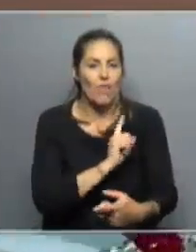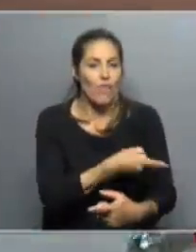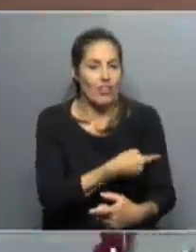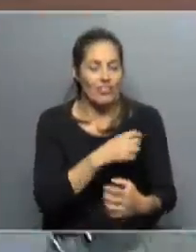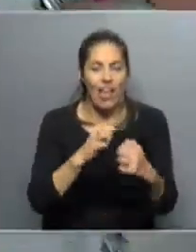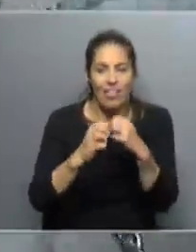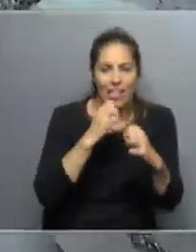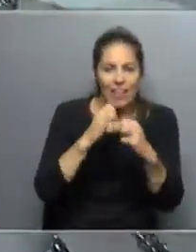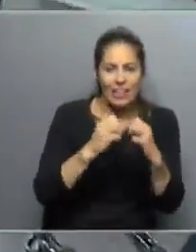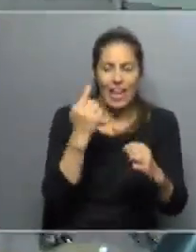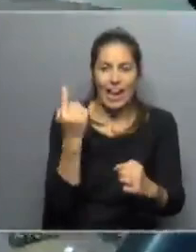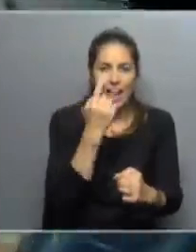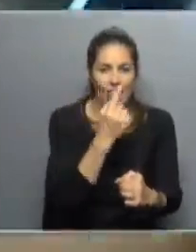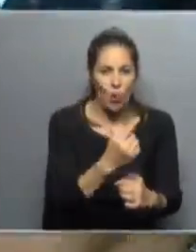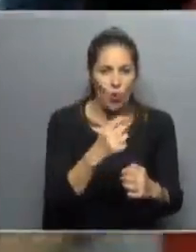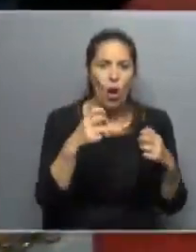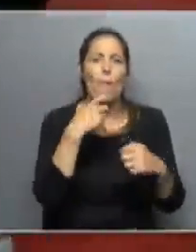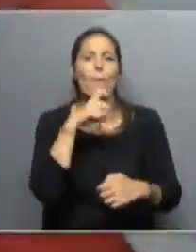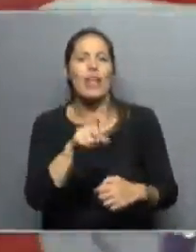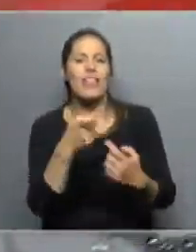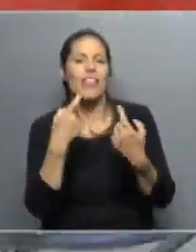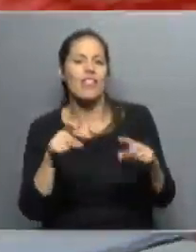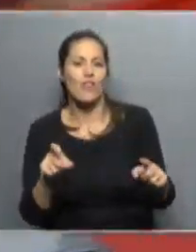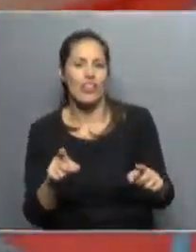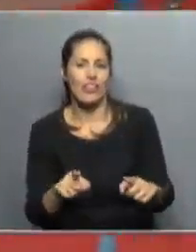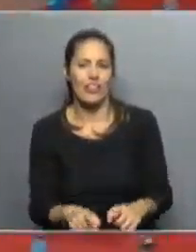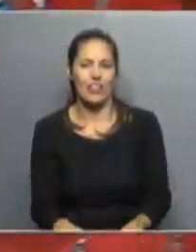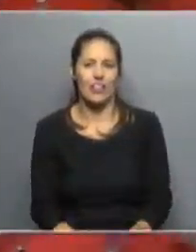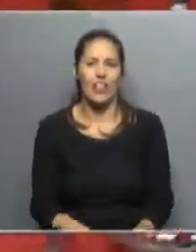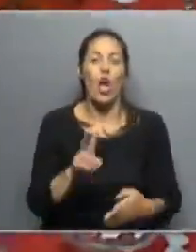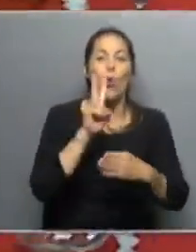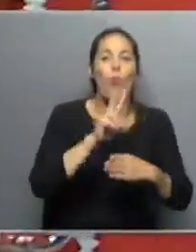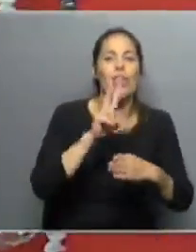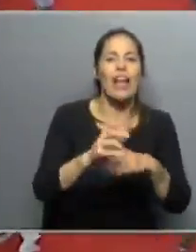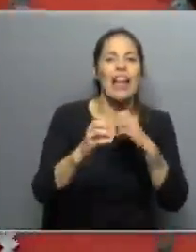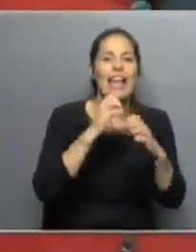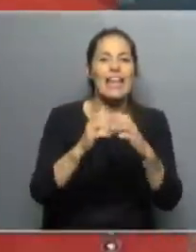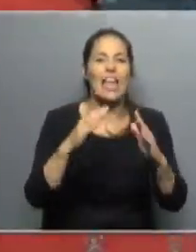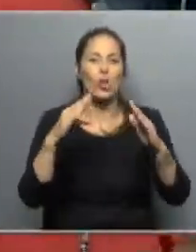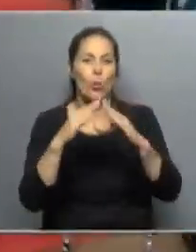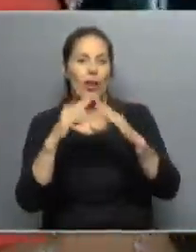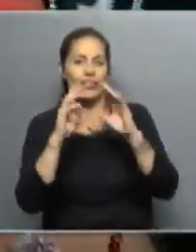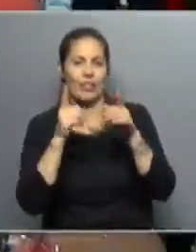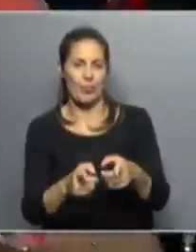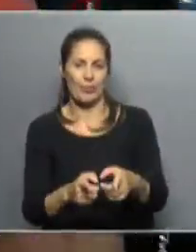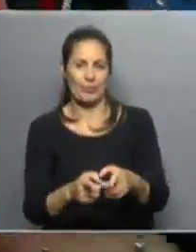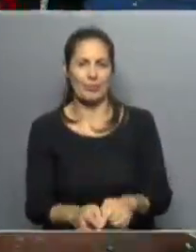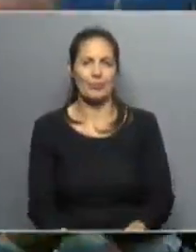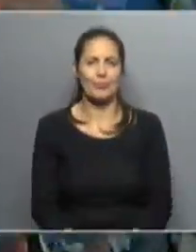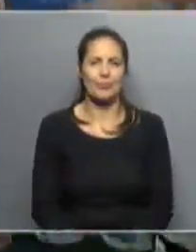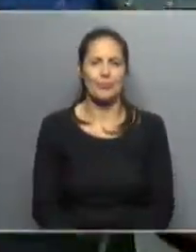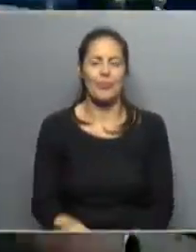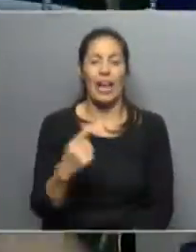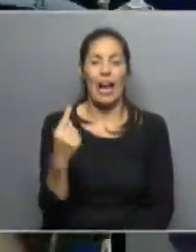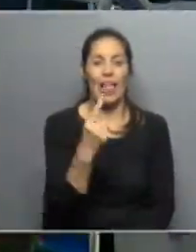de cada uno, tiene una piedra distinta, y cuidar la energía de tu casa, ¿no?